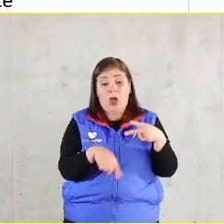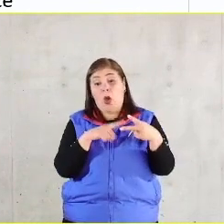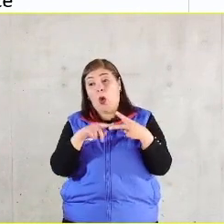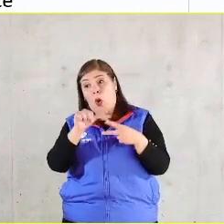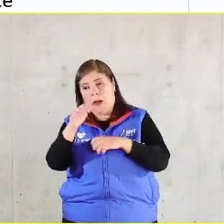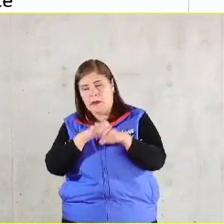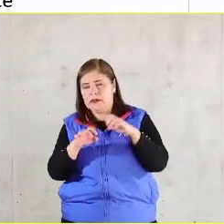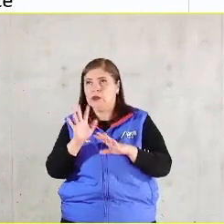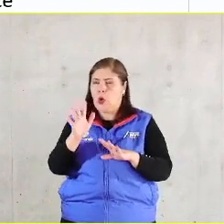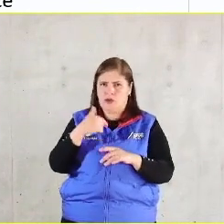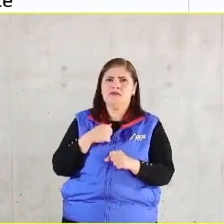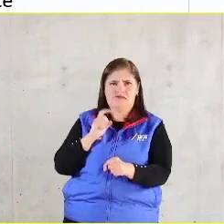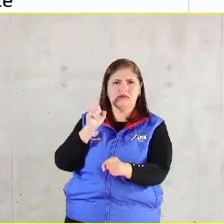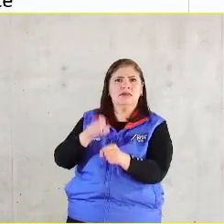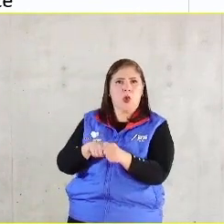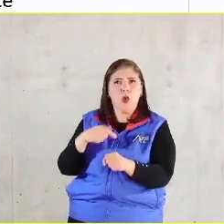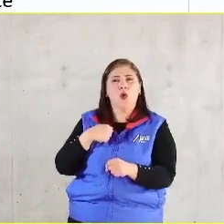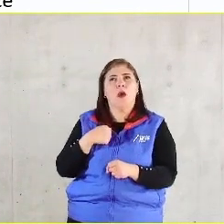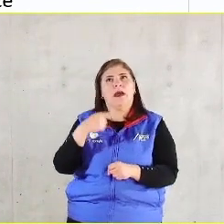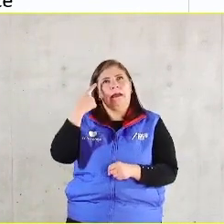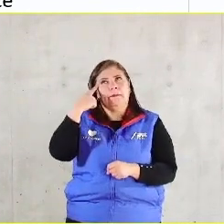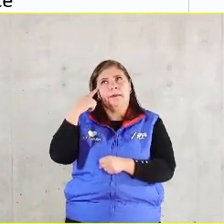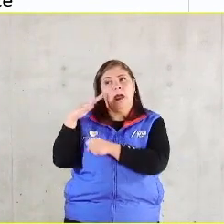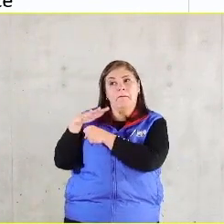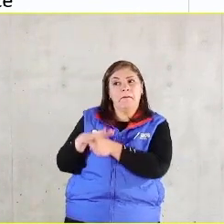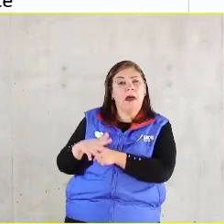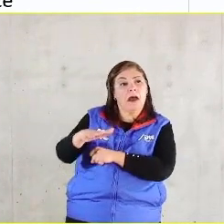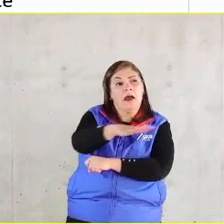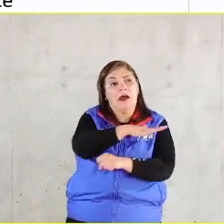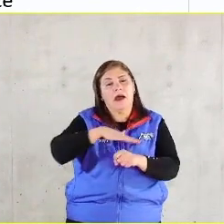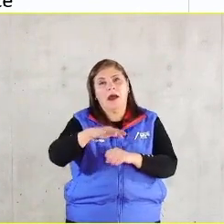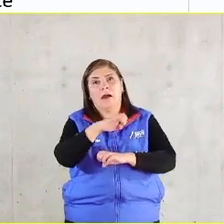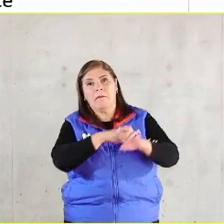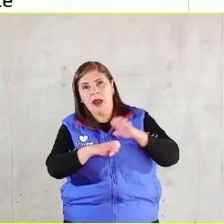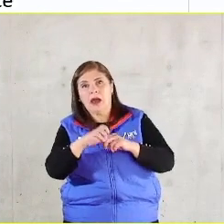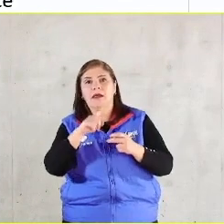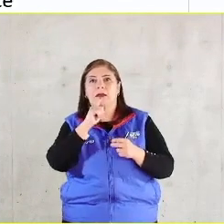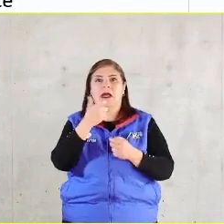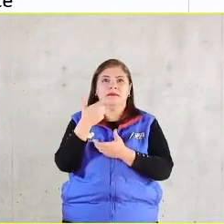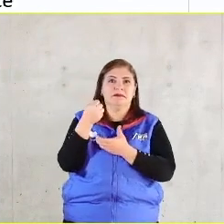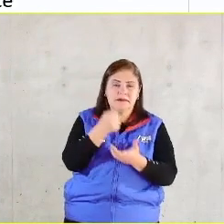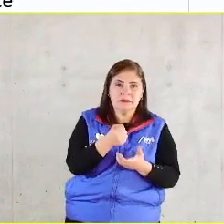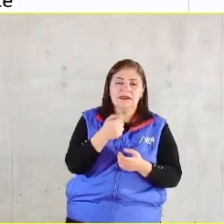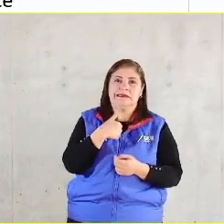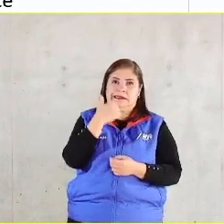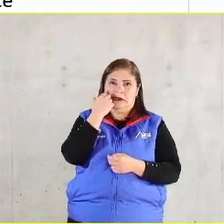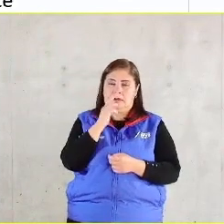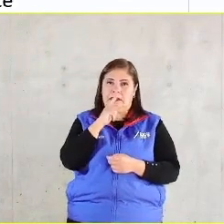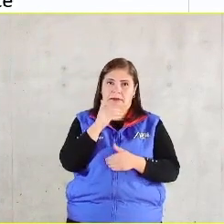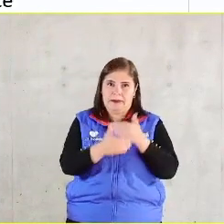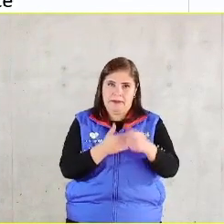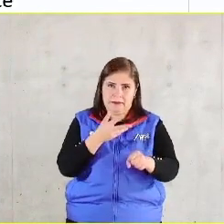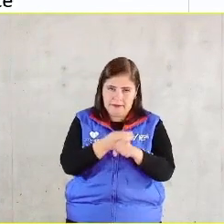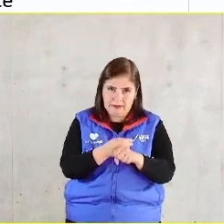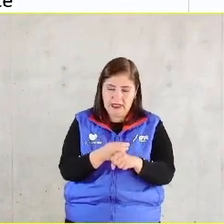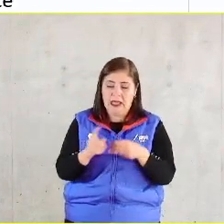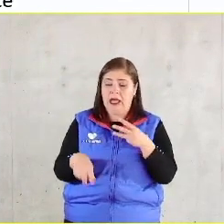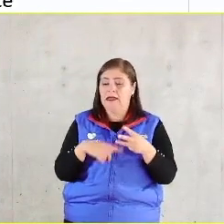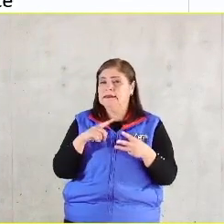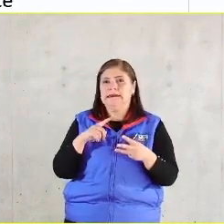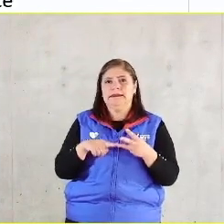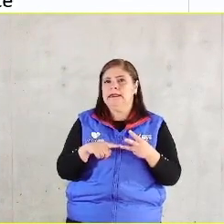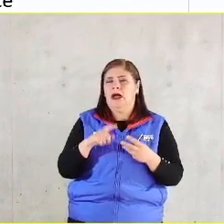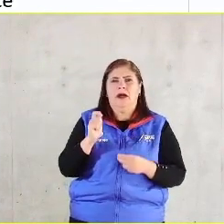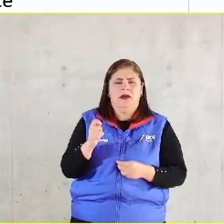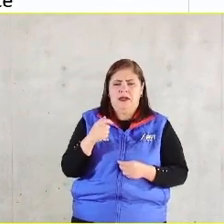que dicen, yo entro por optimización, por una presión de mis empleados, inversionistas y quiero mejorar. Y hay empresas que ya no dicen, ya no estamos